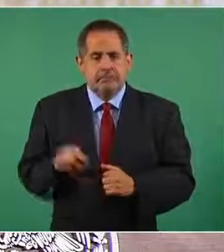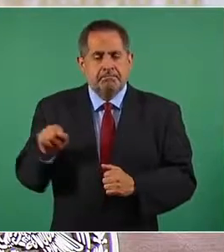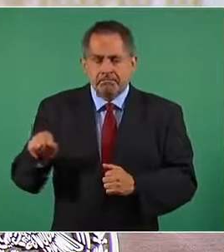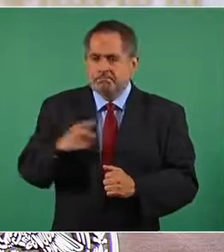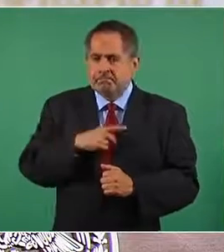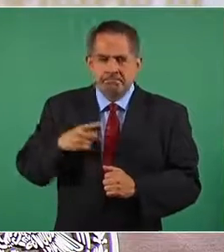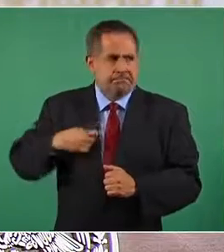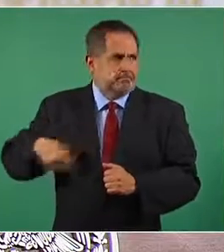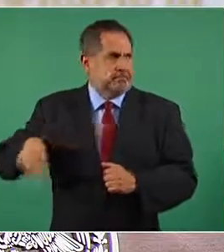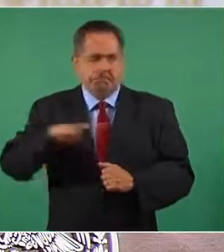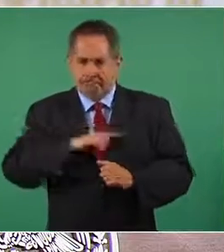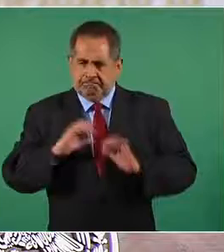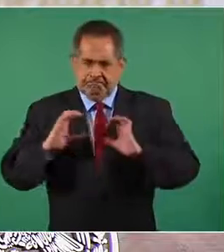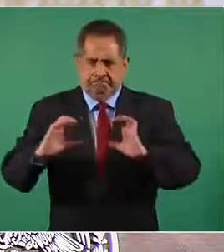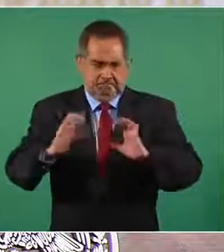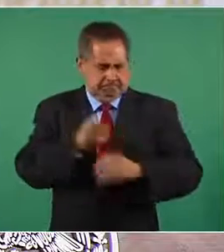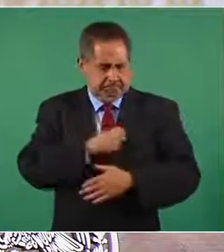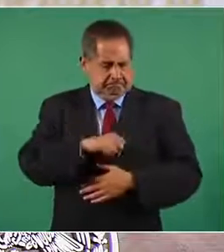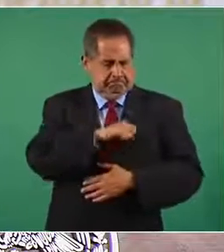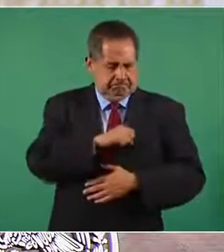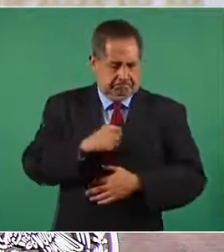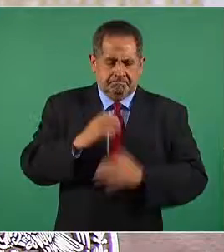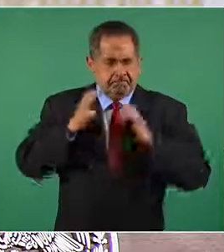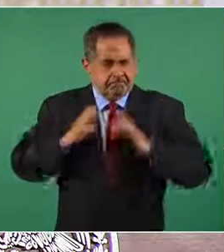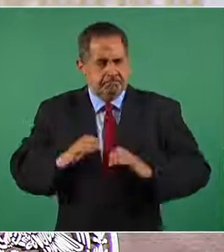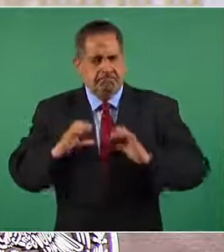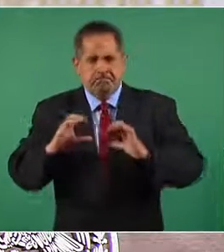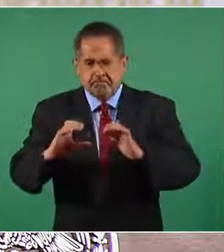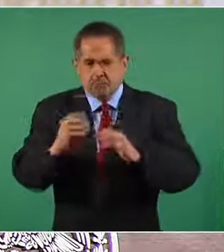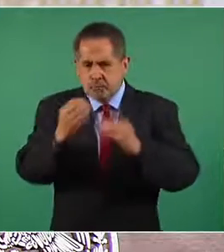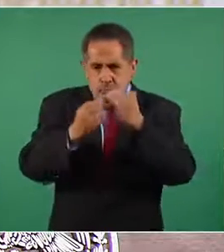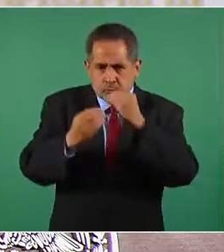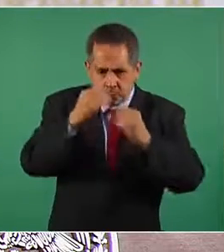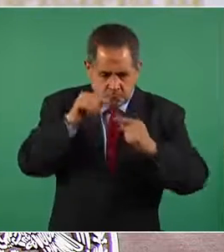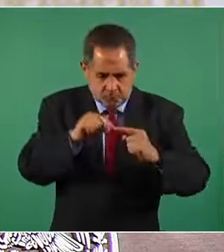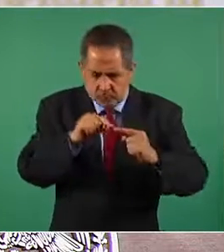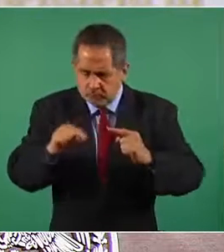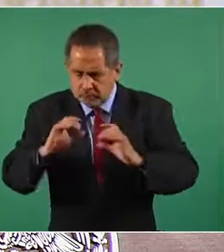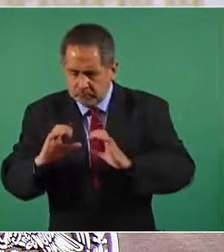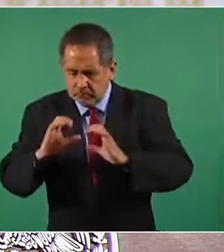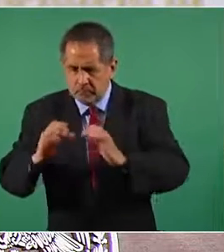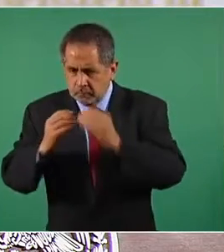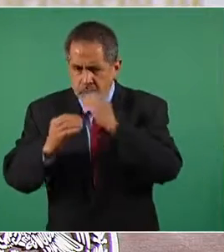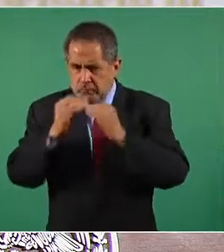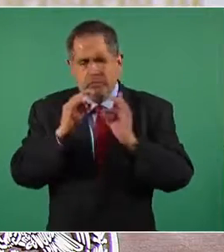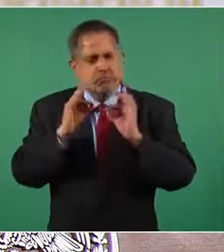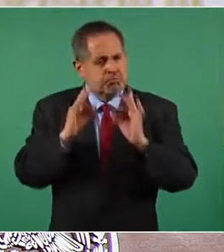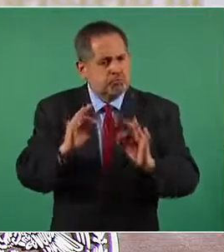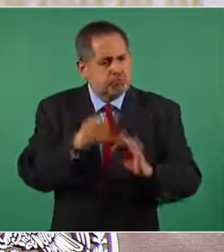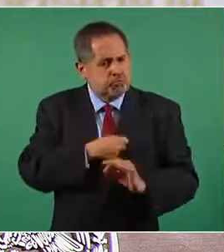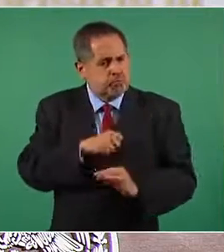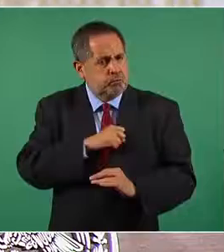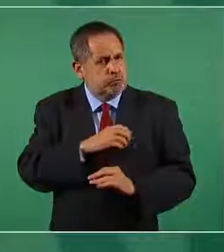el cuidado que tengamos en la alimentación,